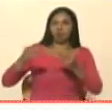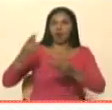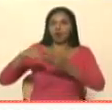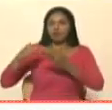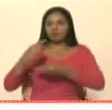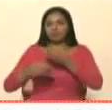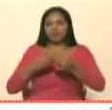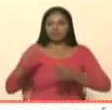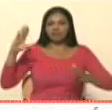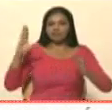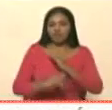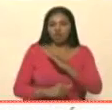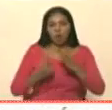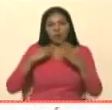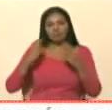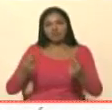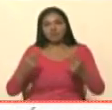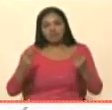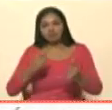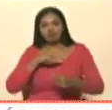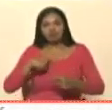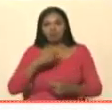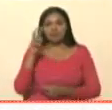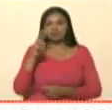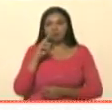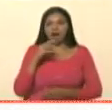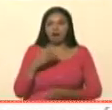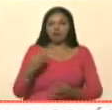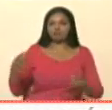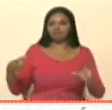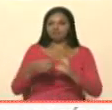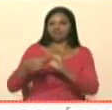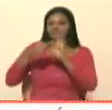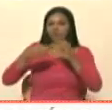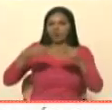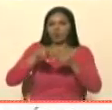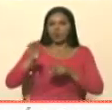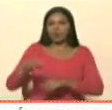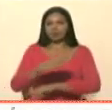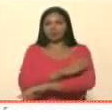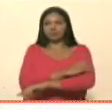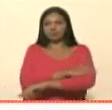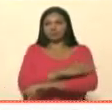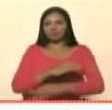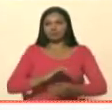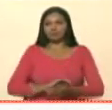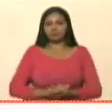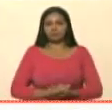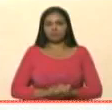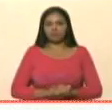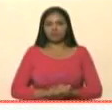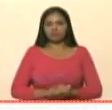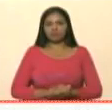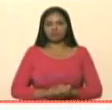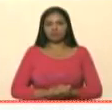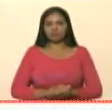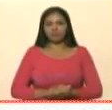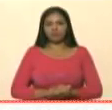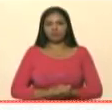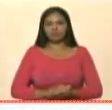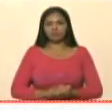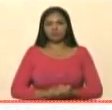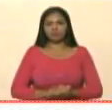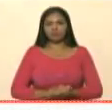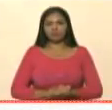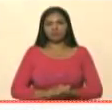de robo de activos venezolanos en conchupancia con los sectores de la derecha extremista venezolana. Por favor, compañera. Así